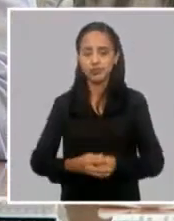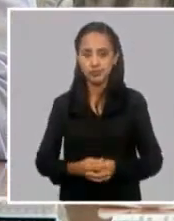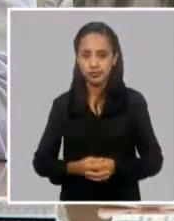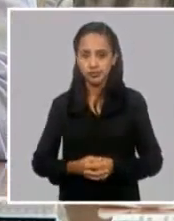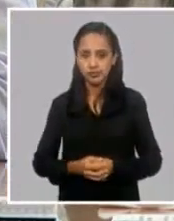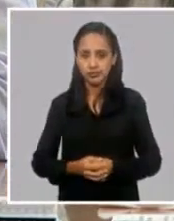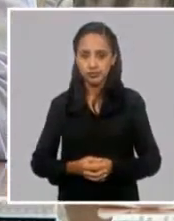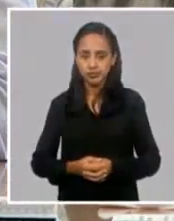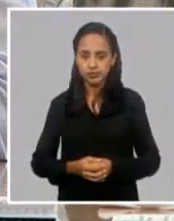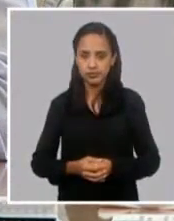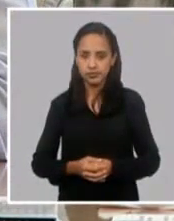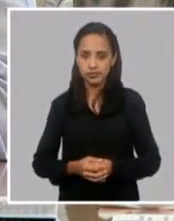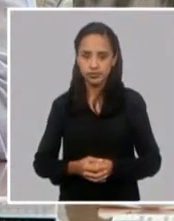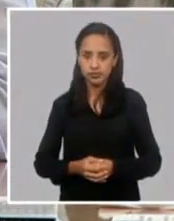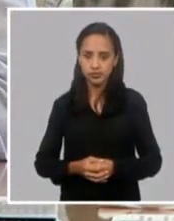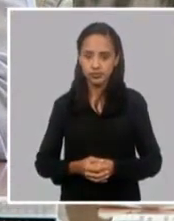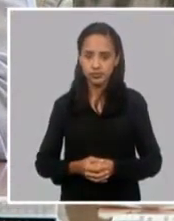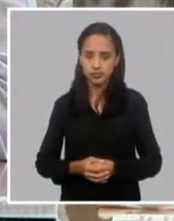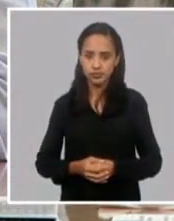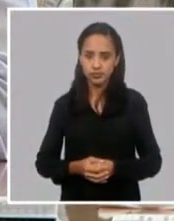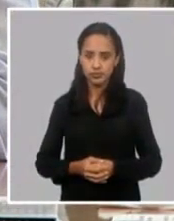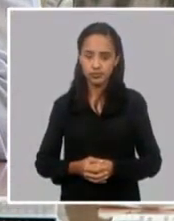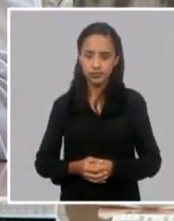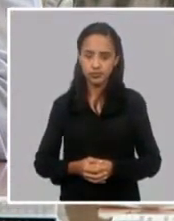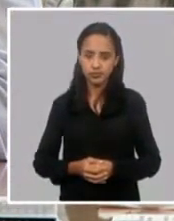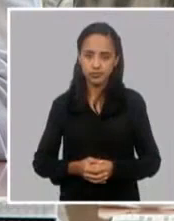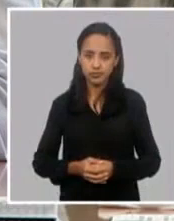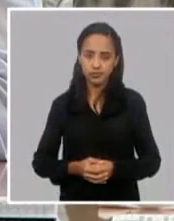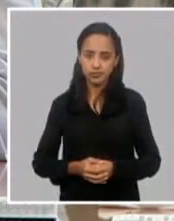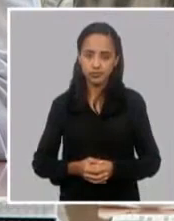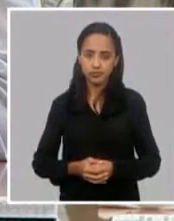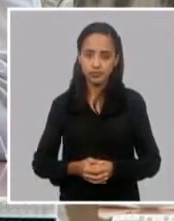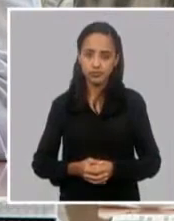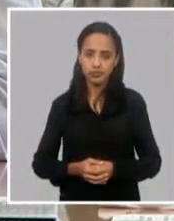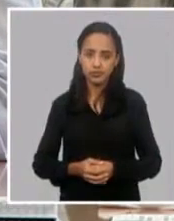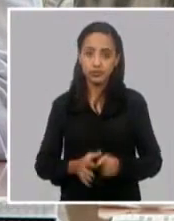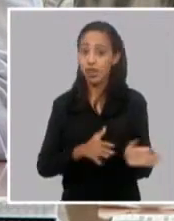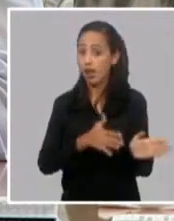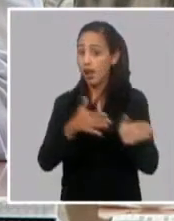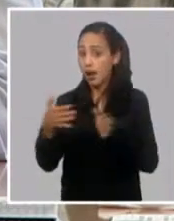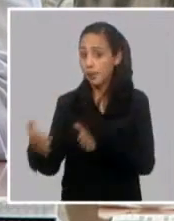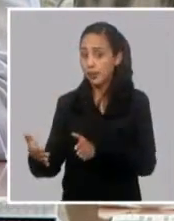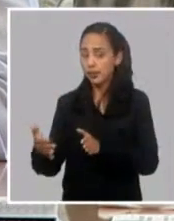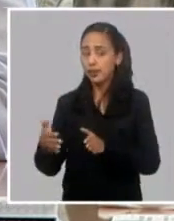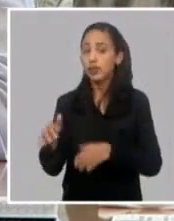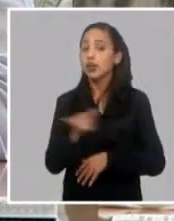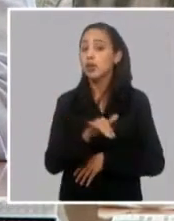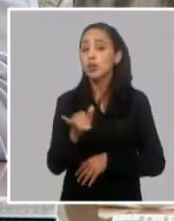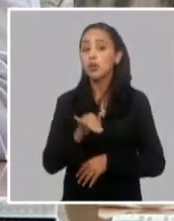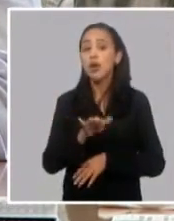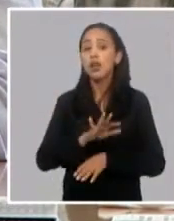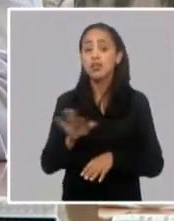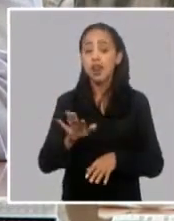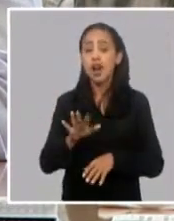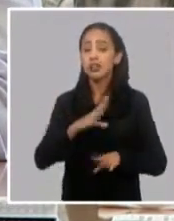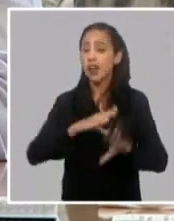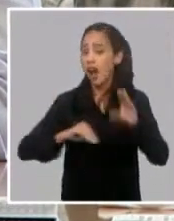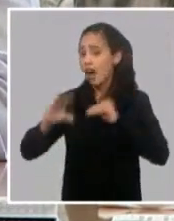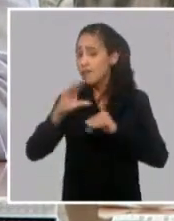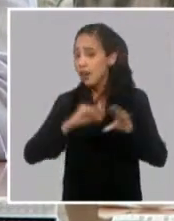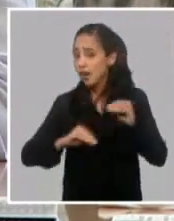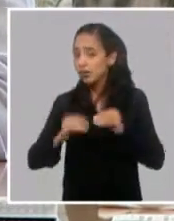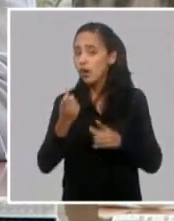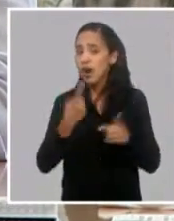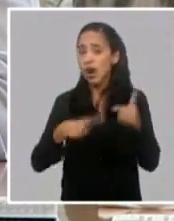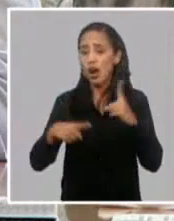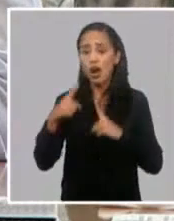los efectos de este pico pandémico. Por otra parte, ya se empezaba a hablar y había